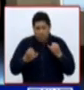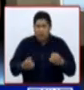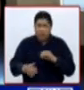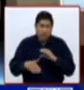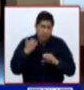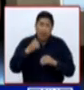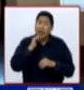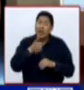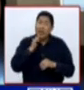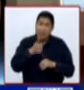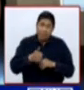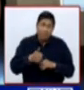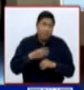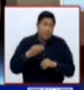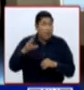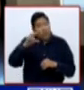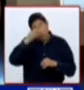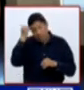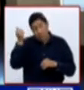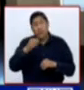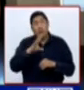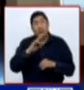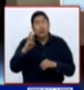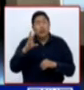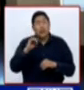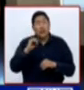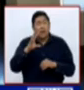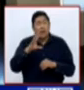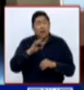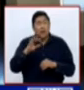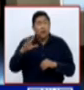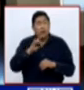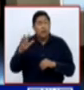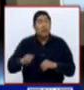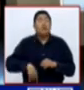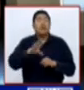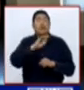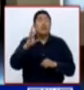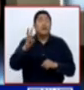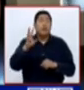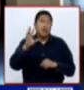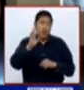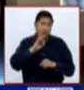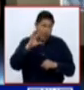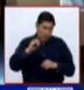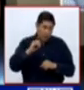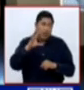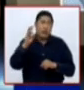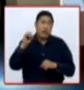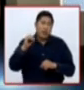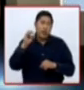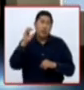nos envían día tras día. No se olviden los números 7670-8585 y 7670-7004.